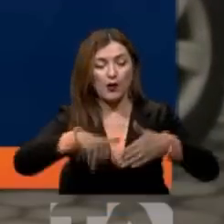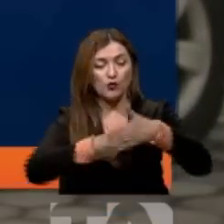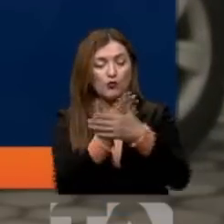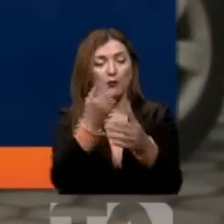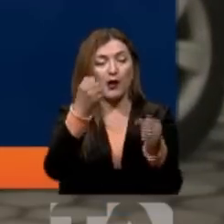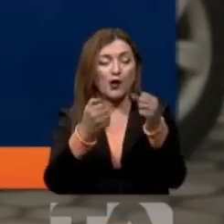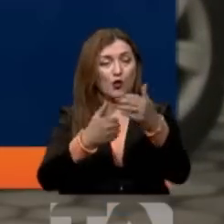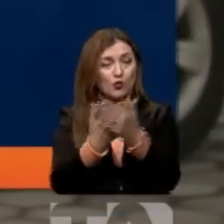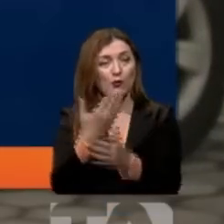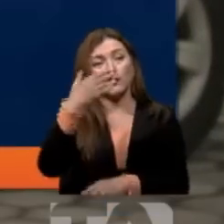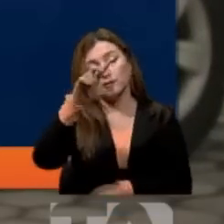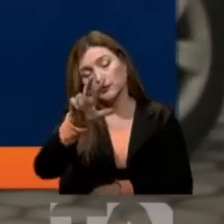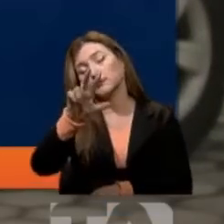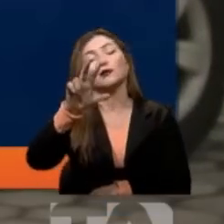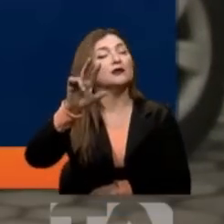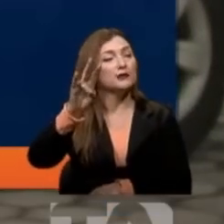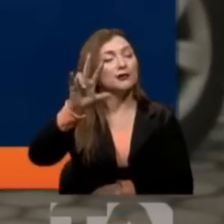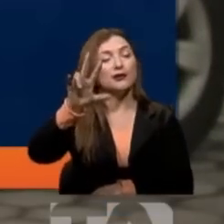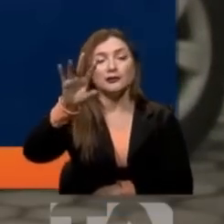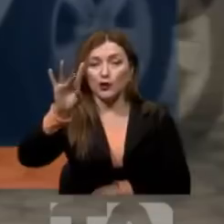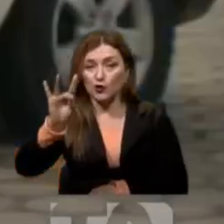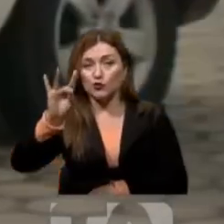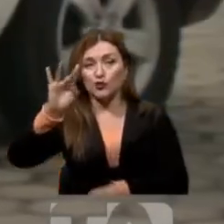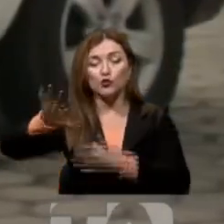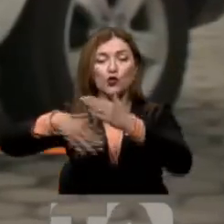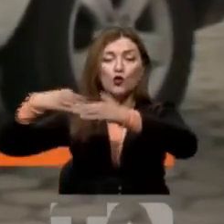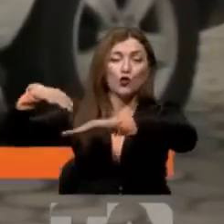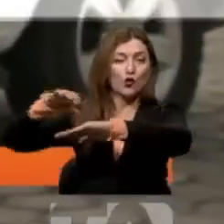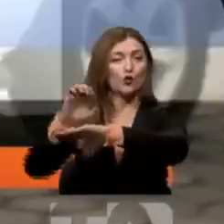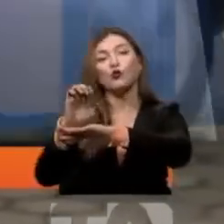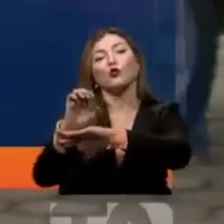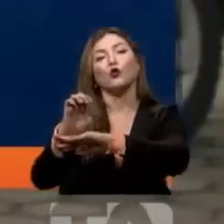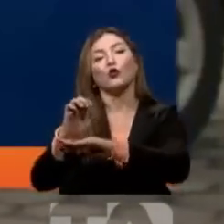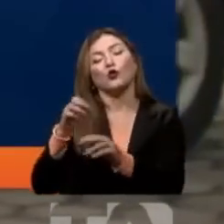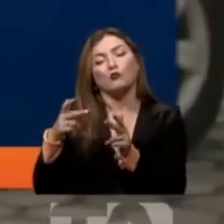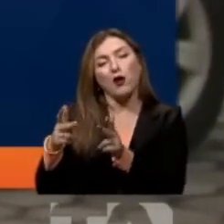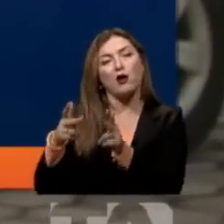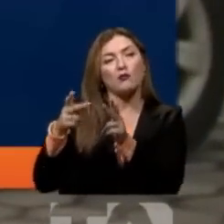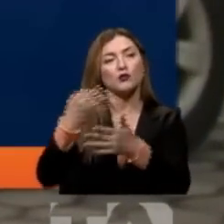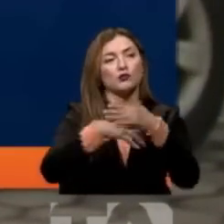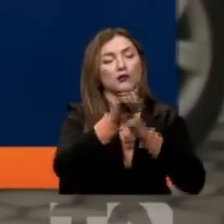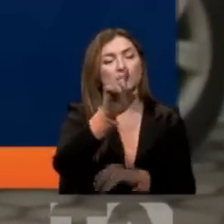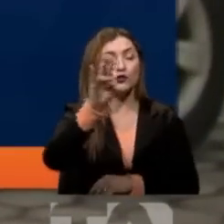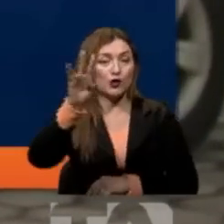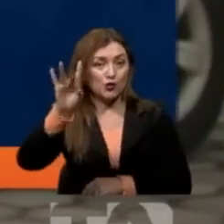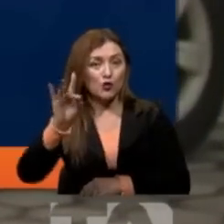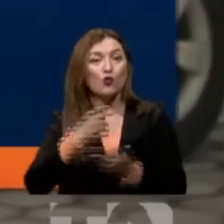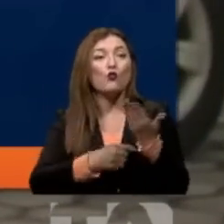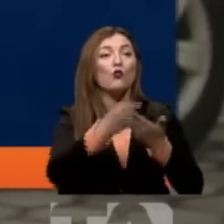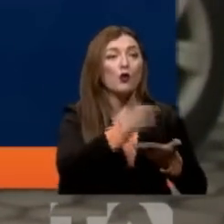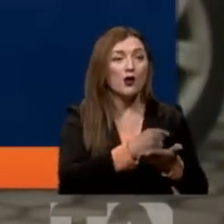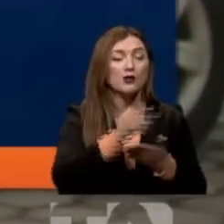entregado 738 vehículos a nivel nacional. De este lote han llegado 178 unidades a